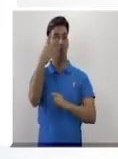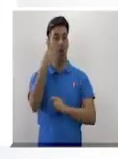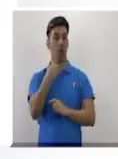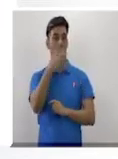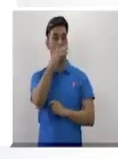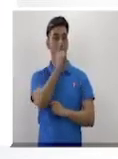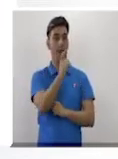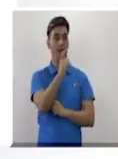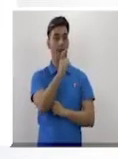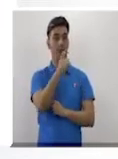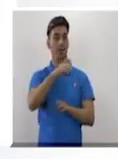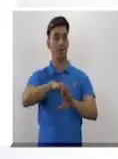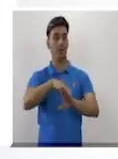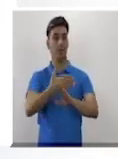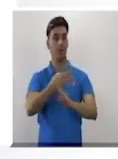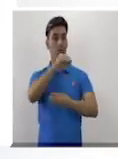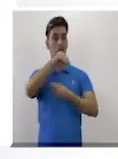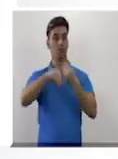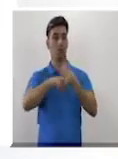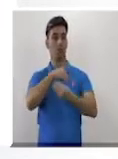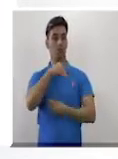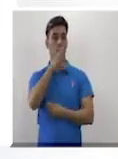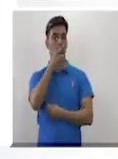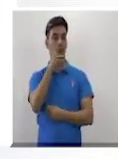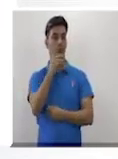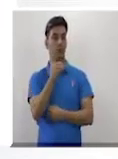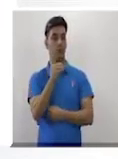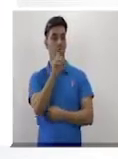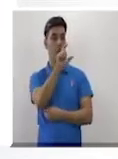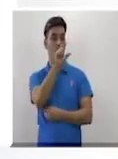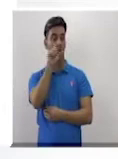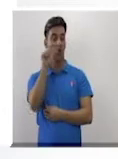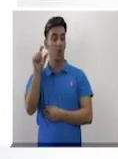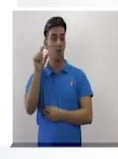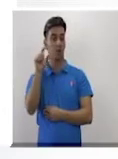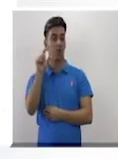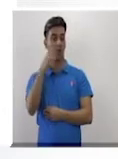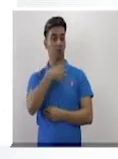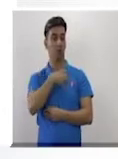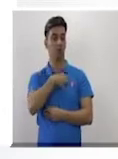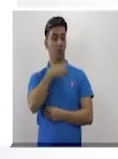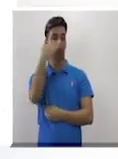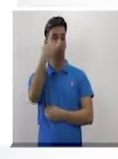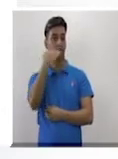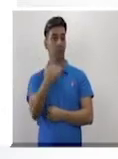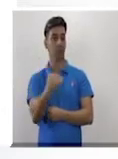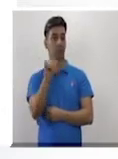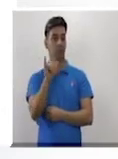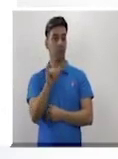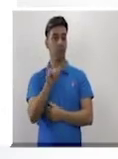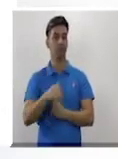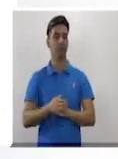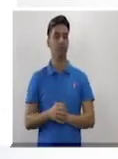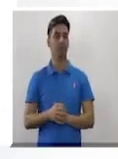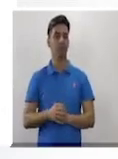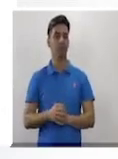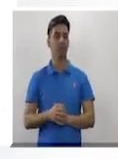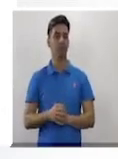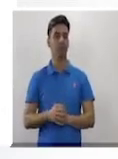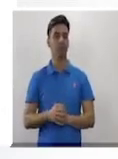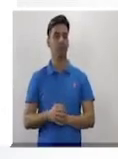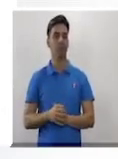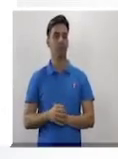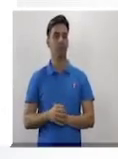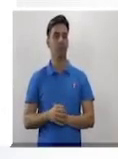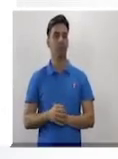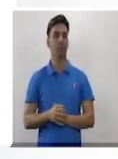de x y luego sustituir ese valor en la ecuación para obtener el valor de y, ¿sí? De y del